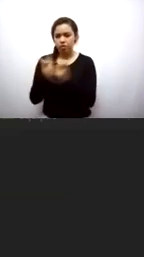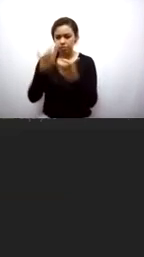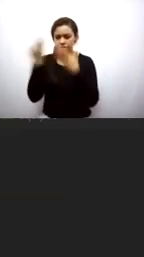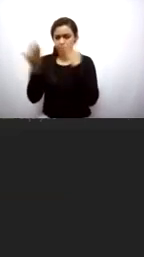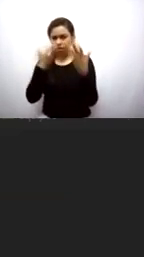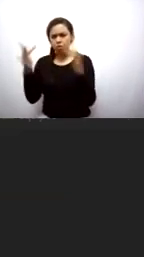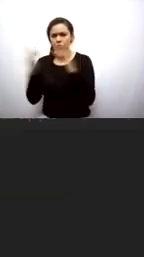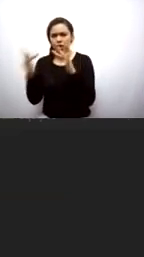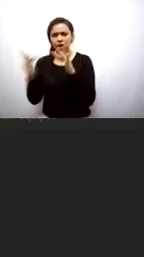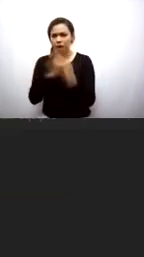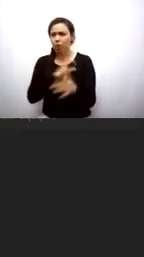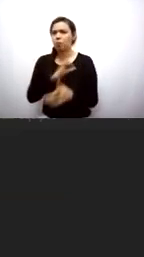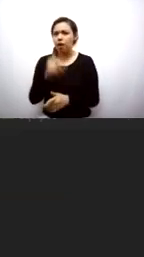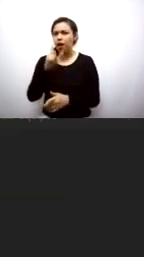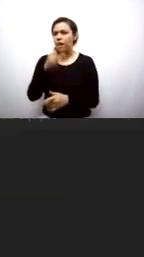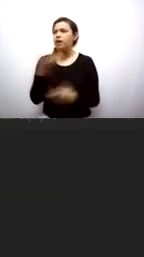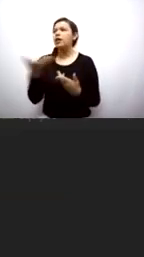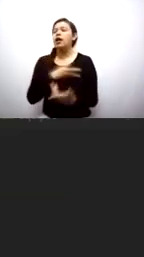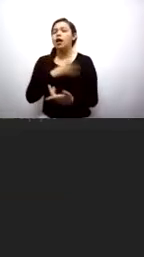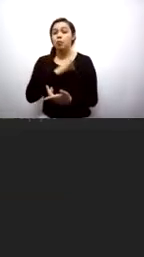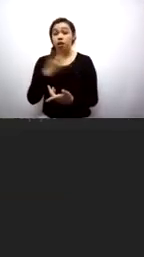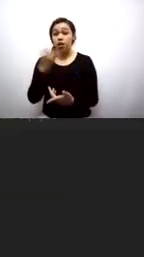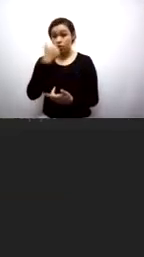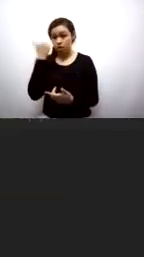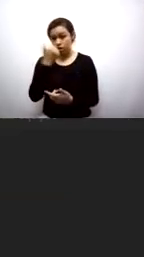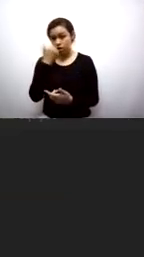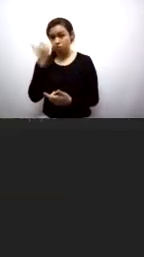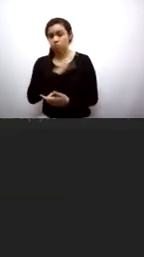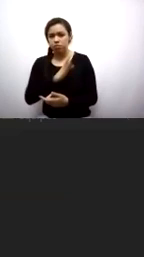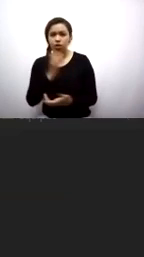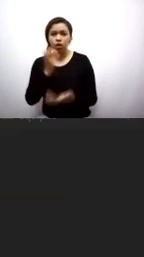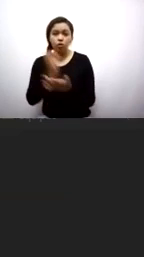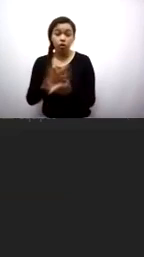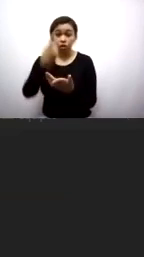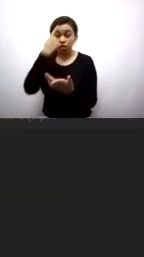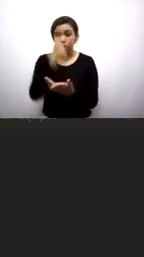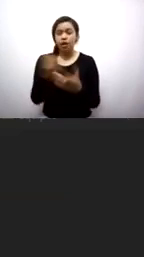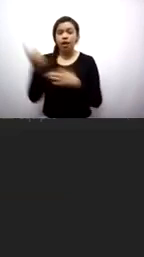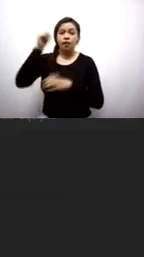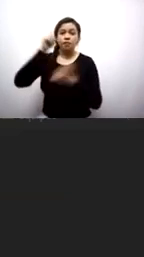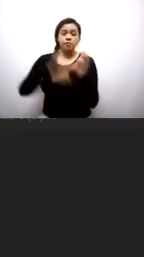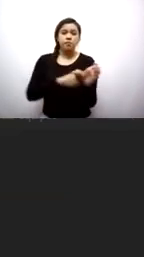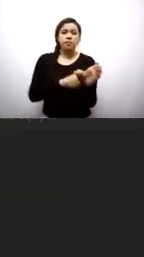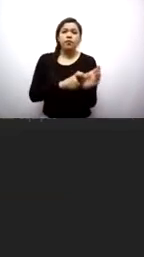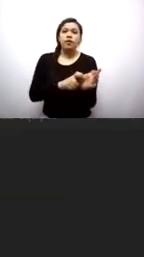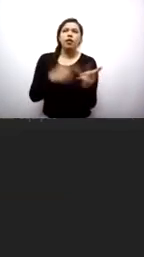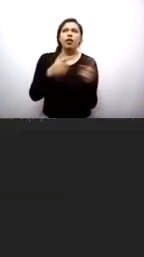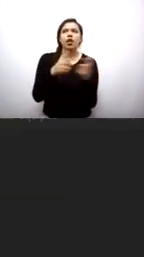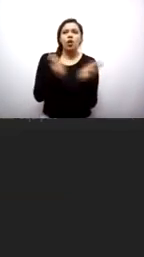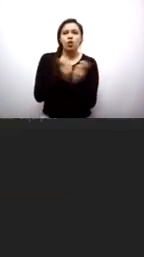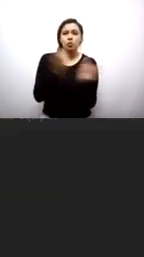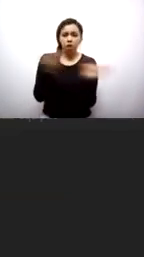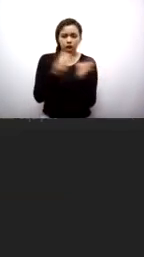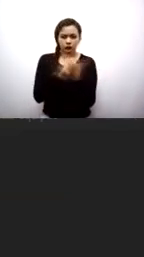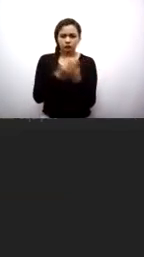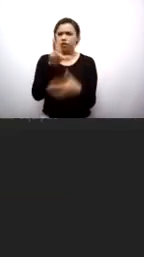una posibilidad que se le brinda a los alumnos. No estar únicamente insertos en el grupo de la clase,